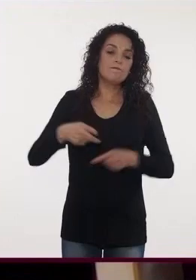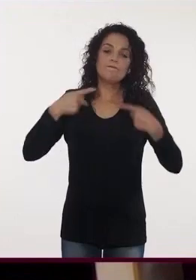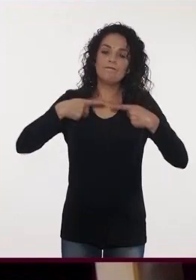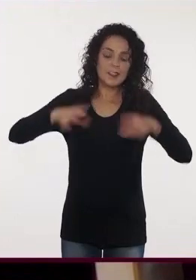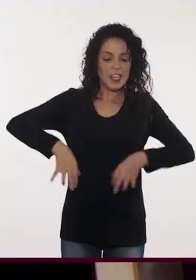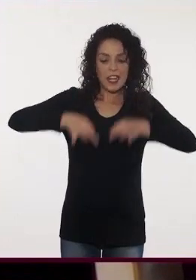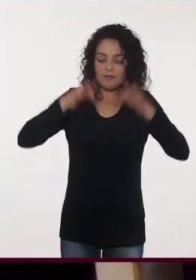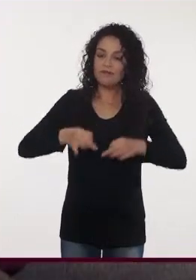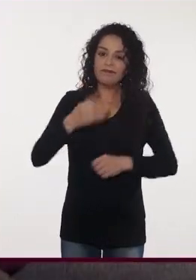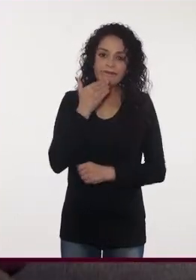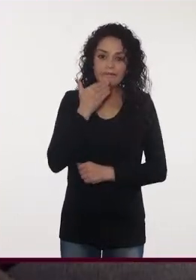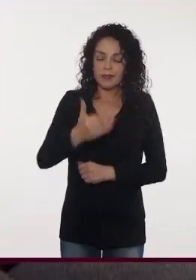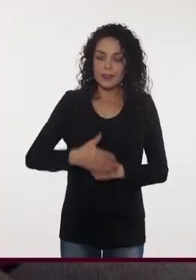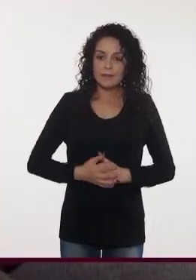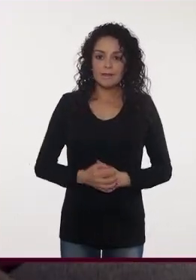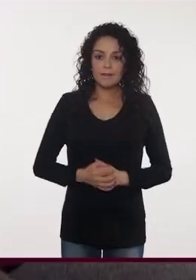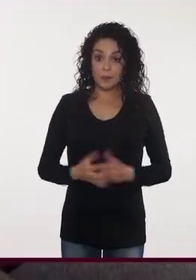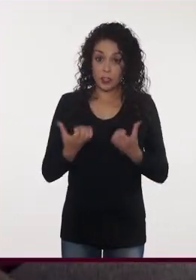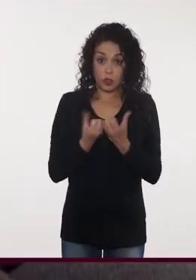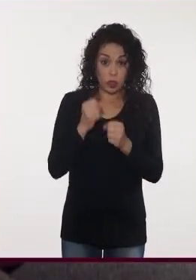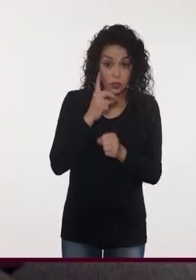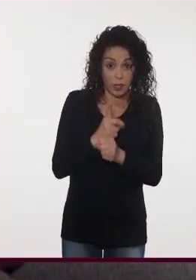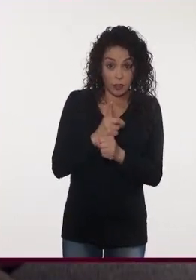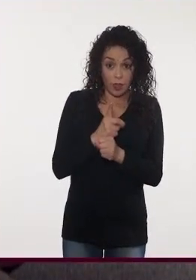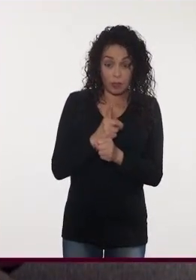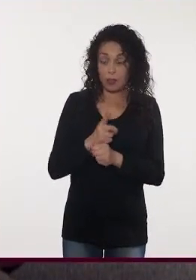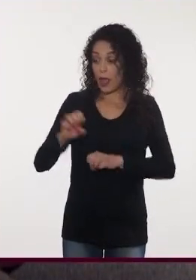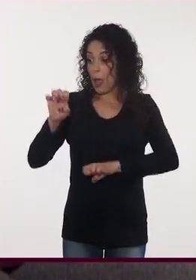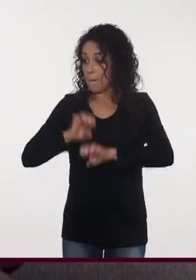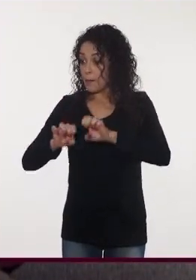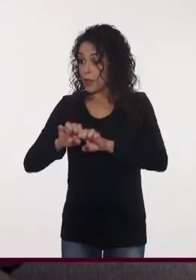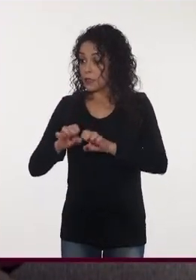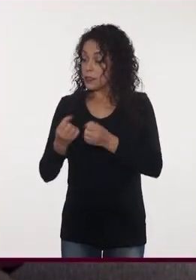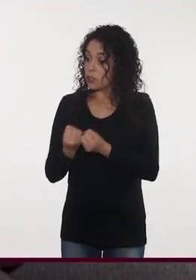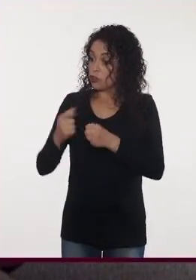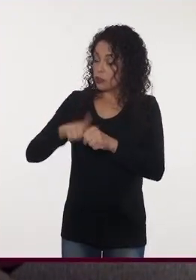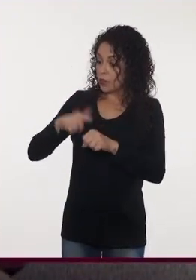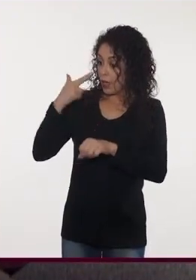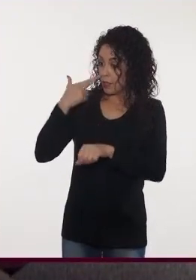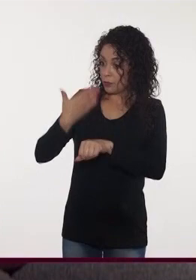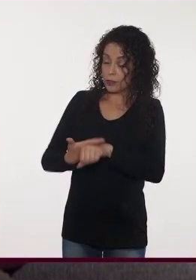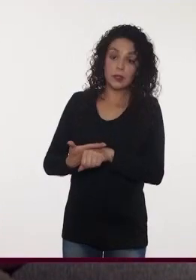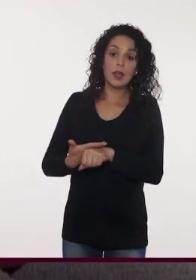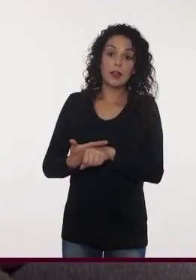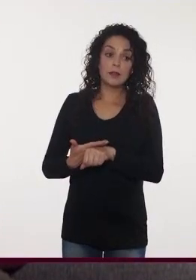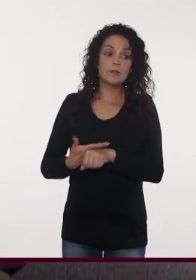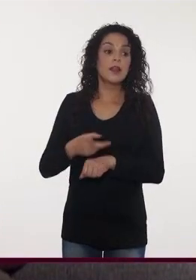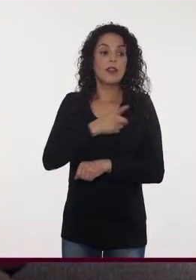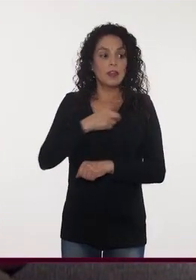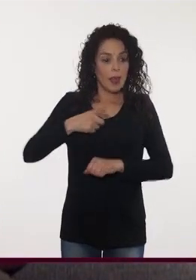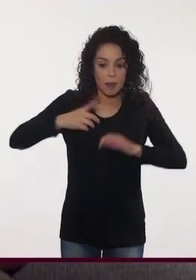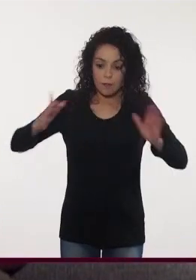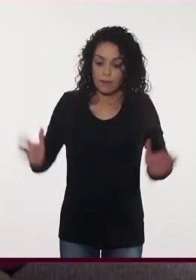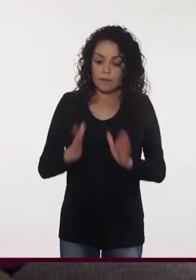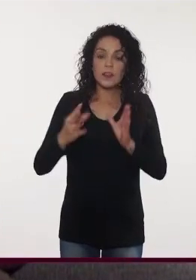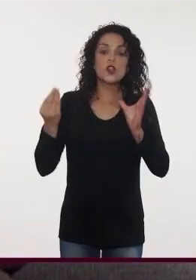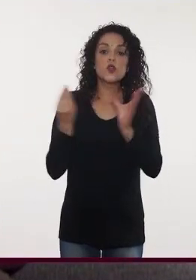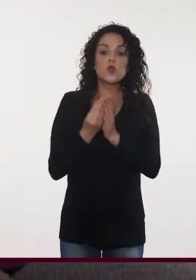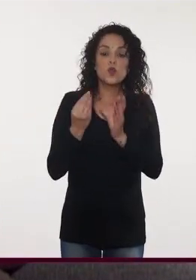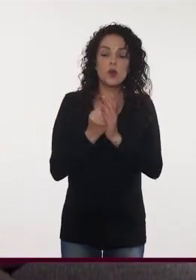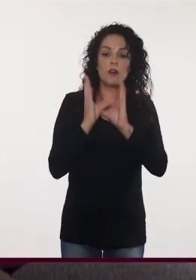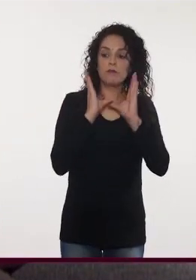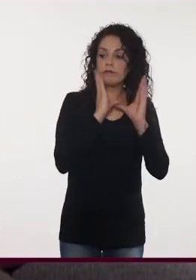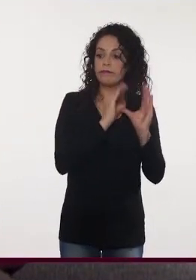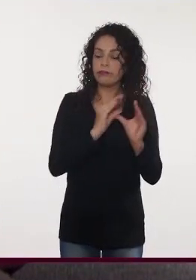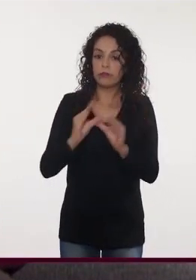persona productiva. Como sociedad y como empresa socialmente responsable, se debe promover cursos y talleres acerca